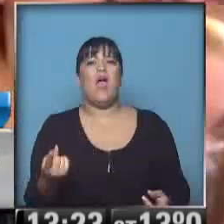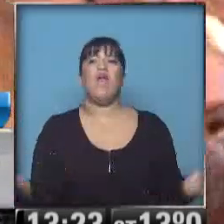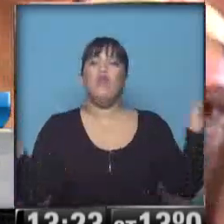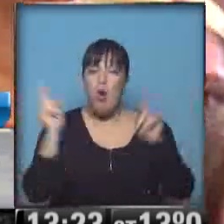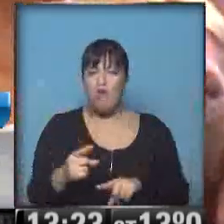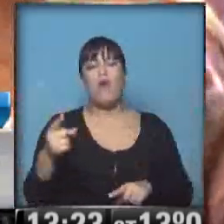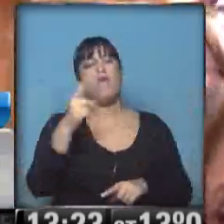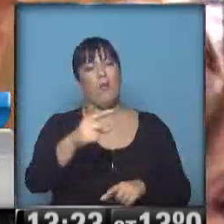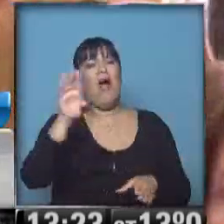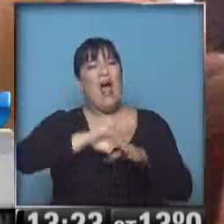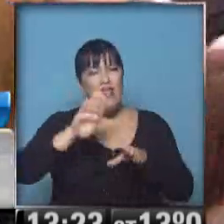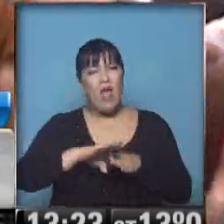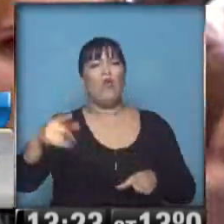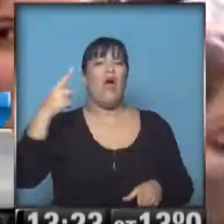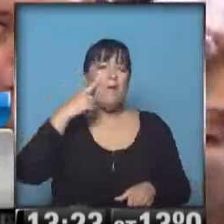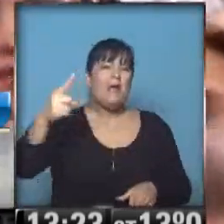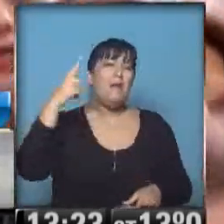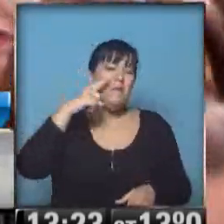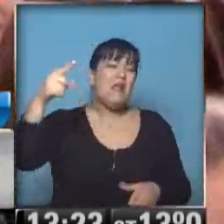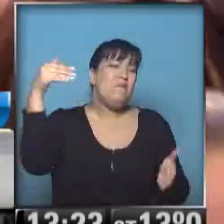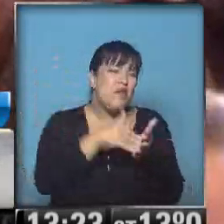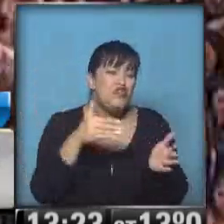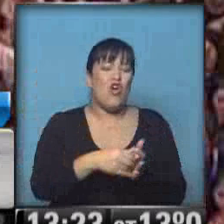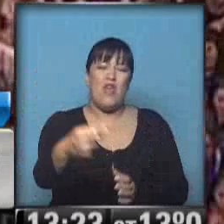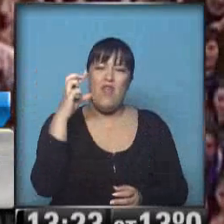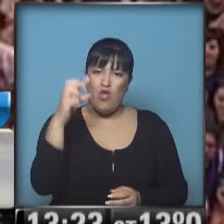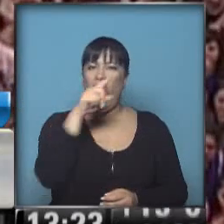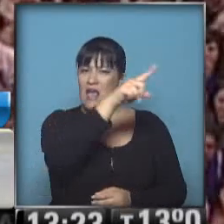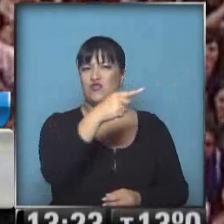miles y miles de millones de dólares.